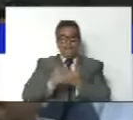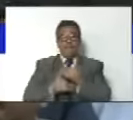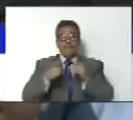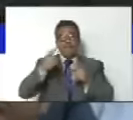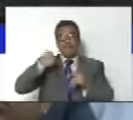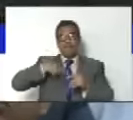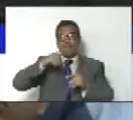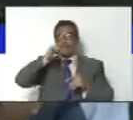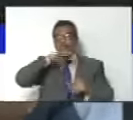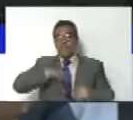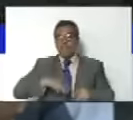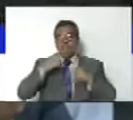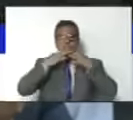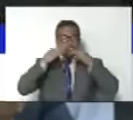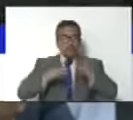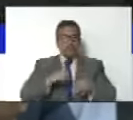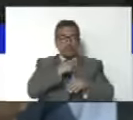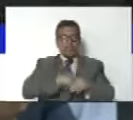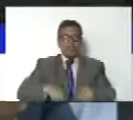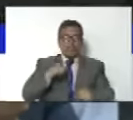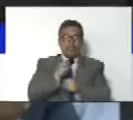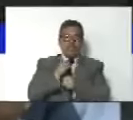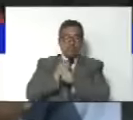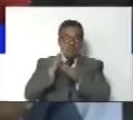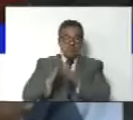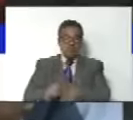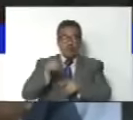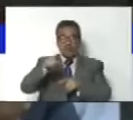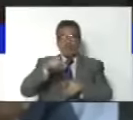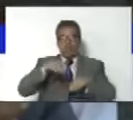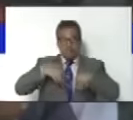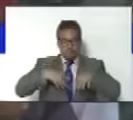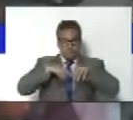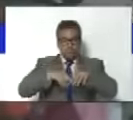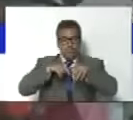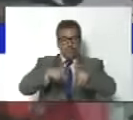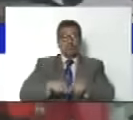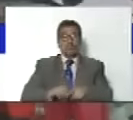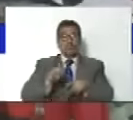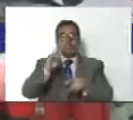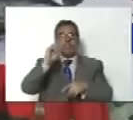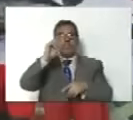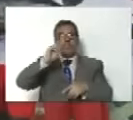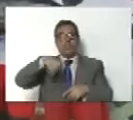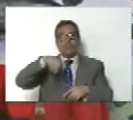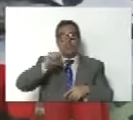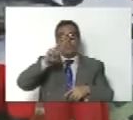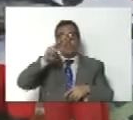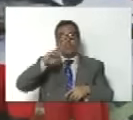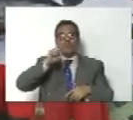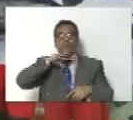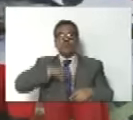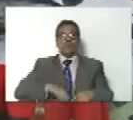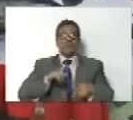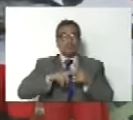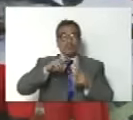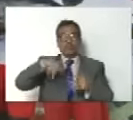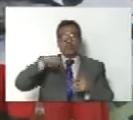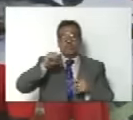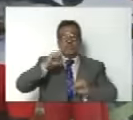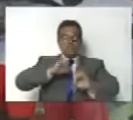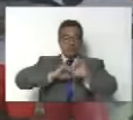una historia, pero tenemos un presidente obrero y por eso marcharemos desde PDVSA, la PDVSA histórica, la PDVSA